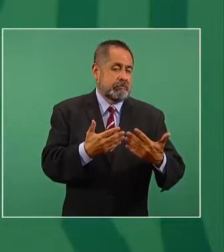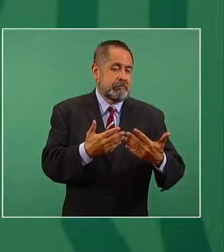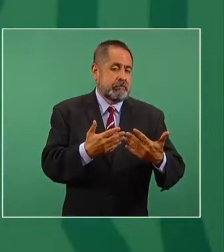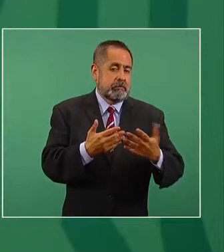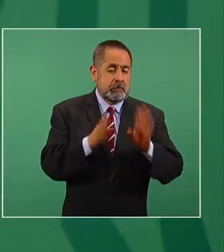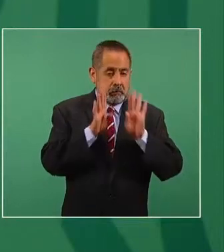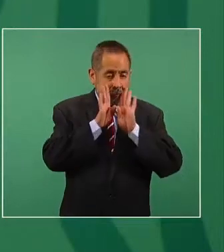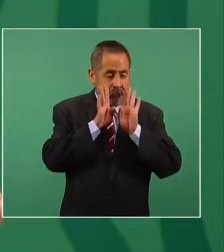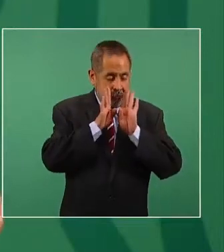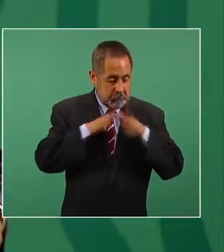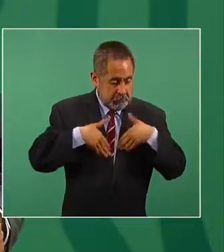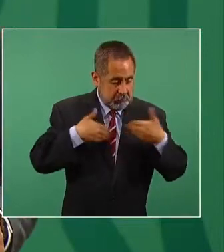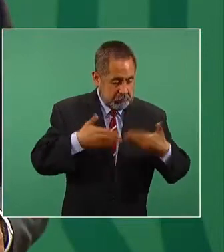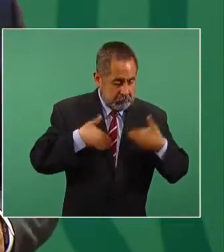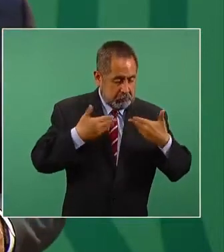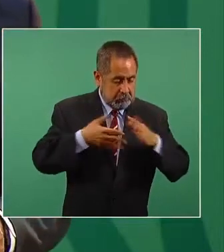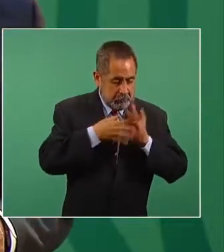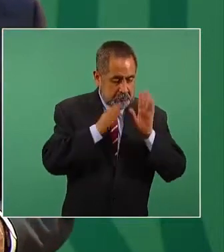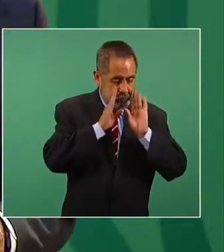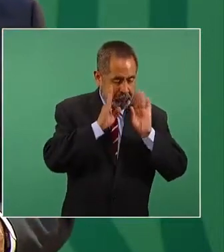confiesan y comulgan,